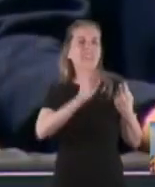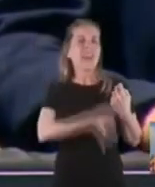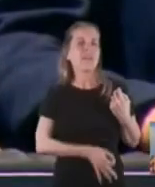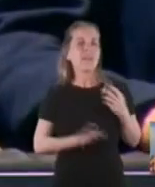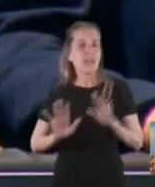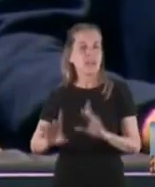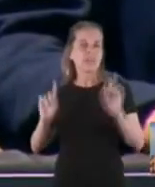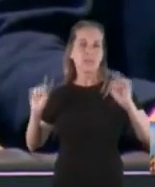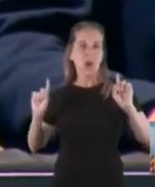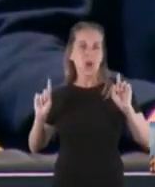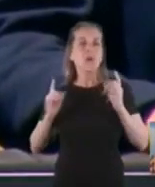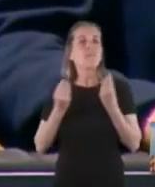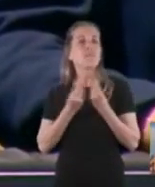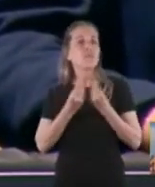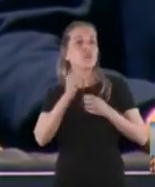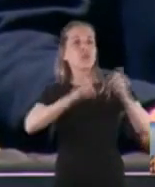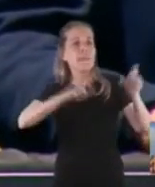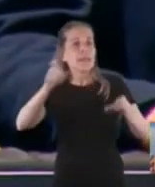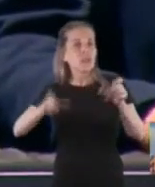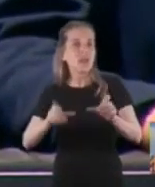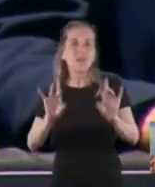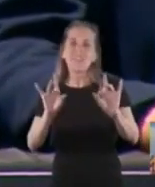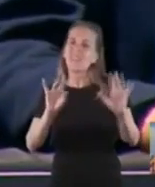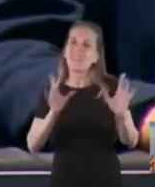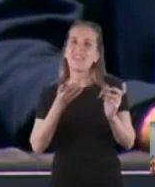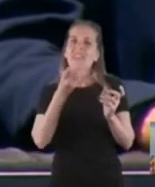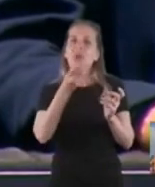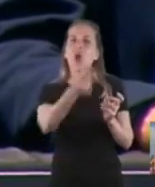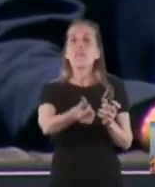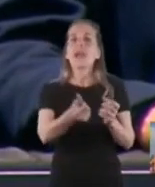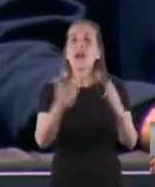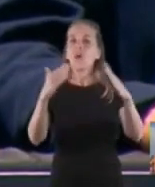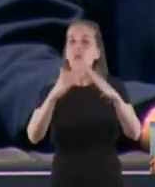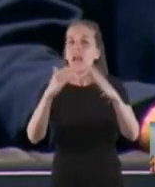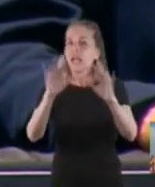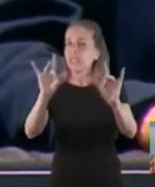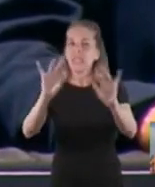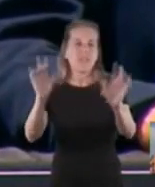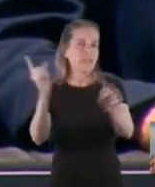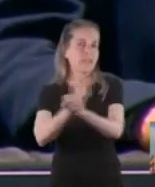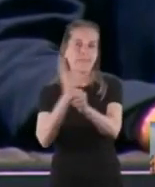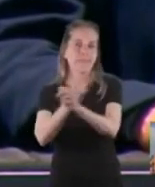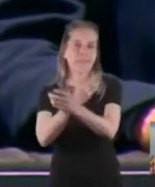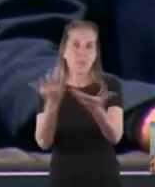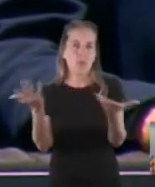es verdad, porque hay mucha gente que no puede acceder a las condiciones que el mercado exige.